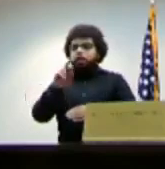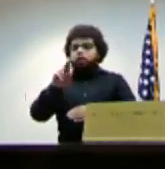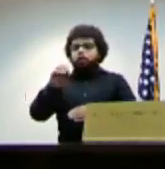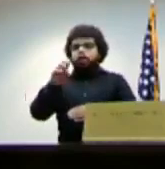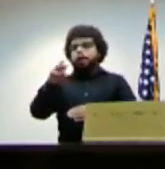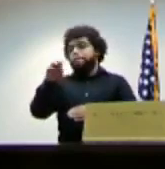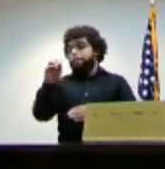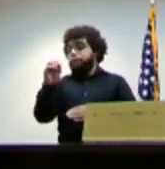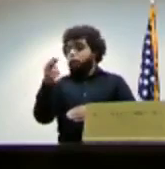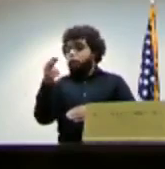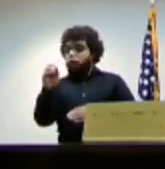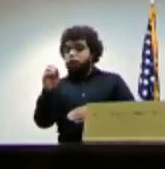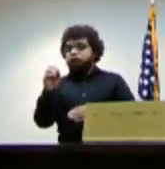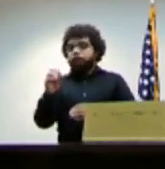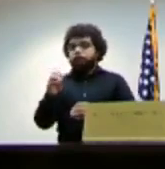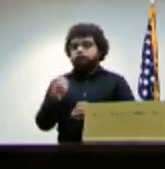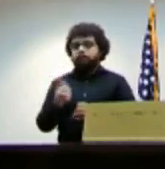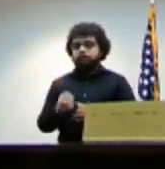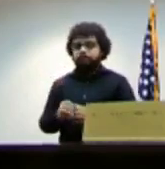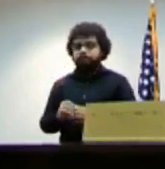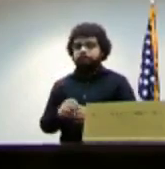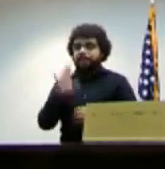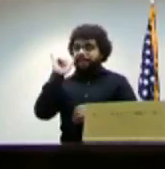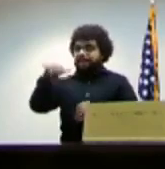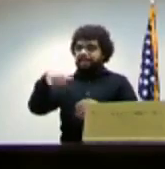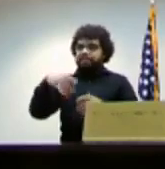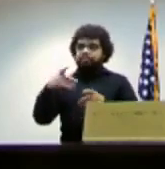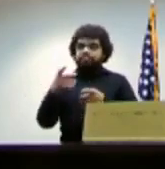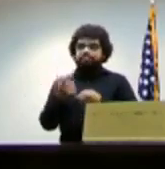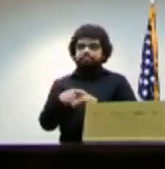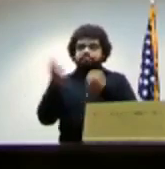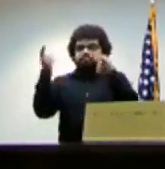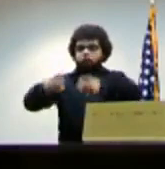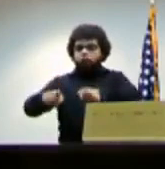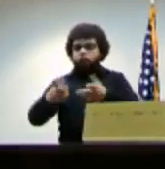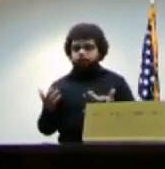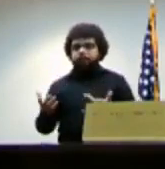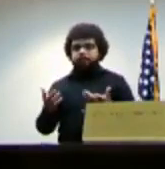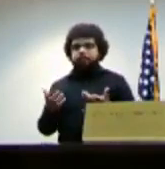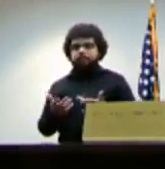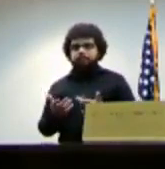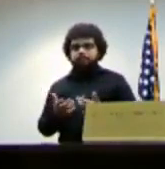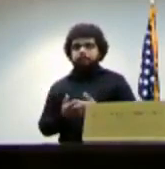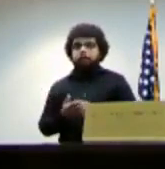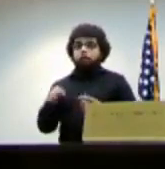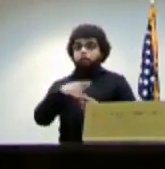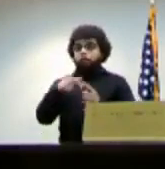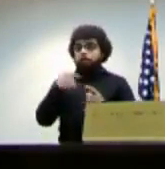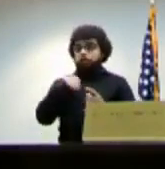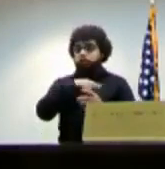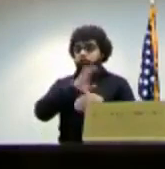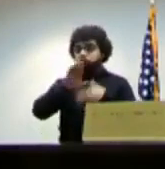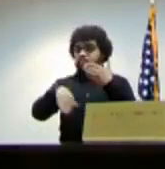cerca del mar y la corrosión ataca a las centrales. Cuando nosotros llegamos,